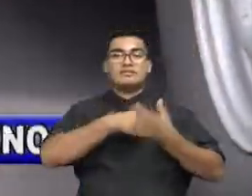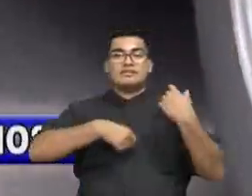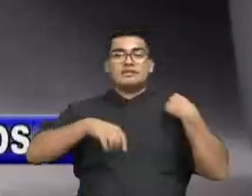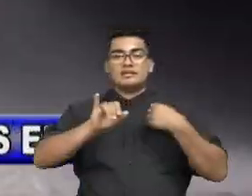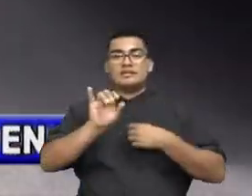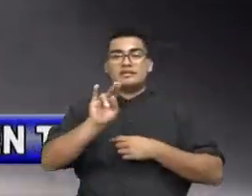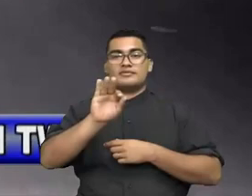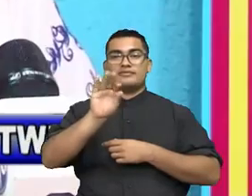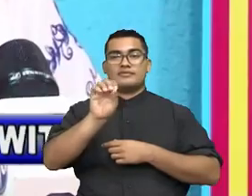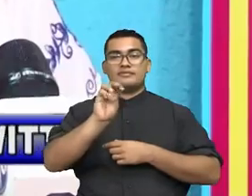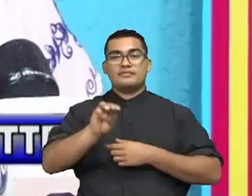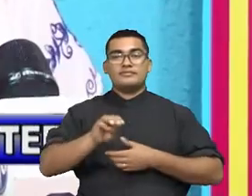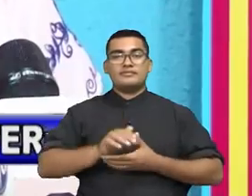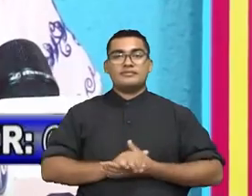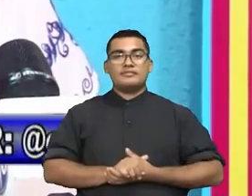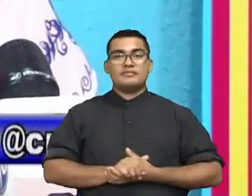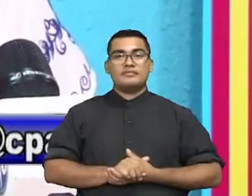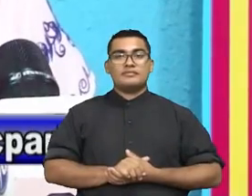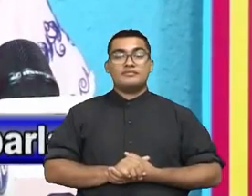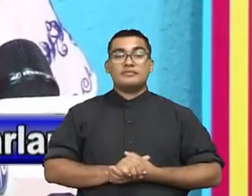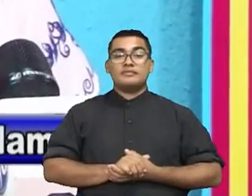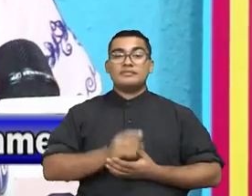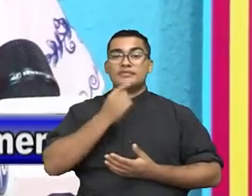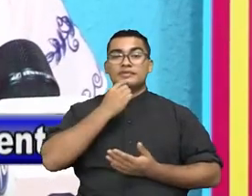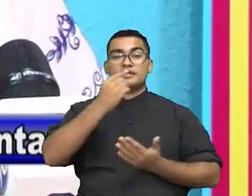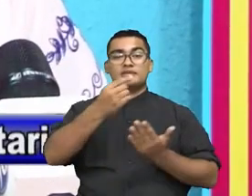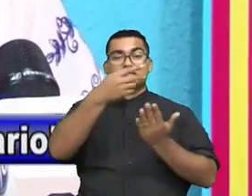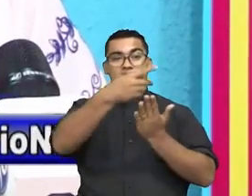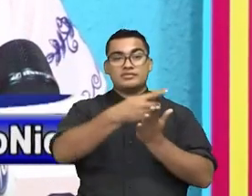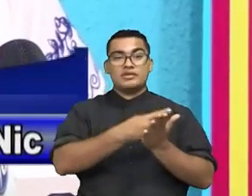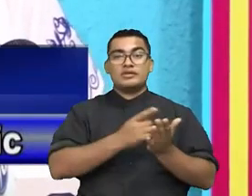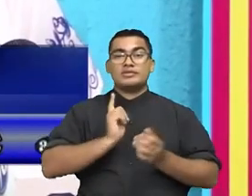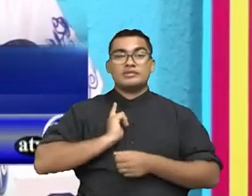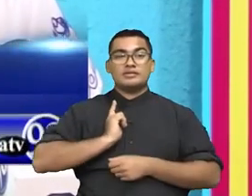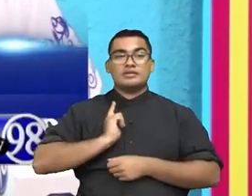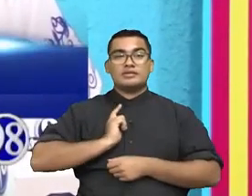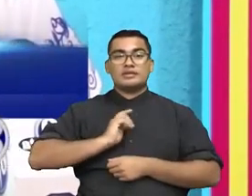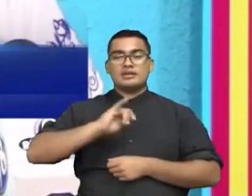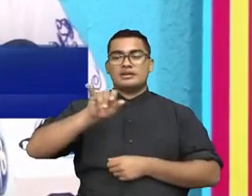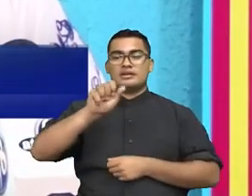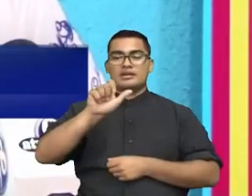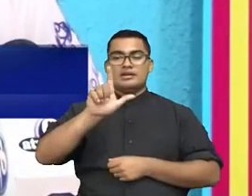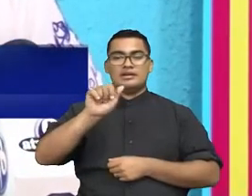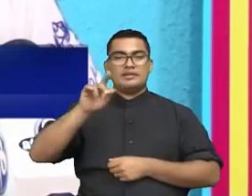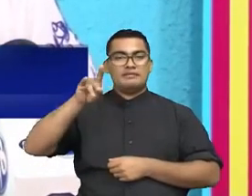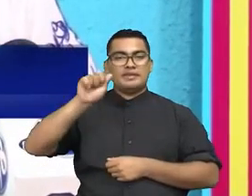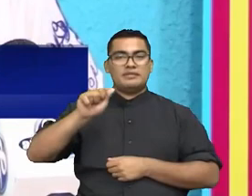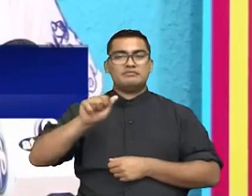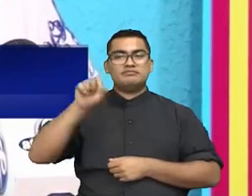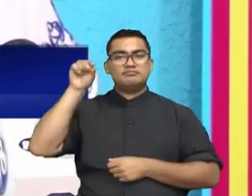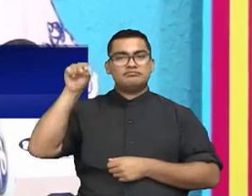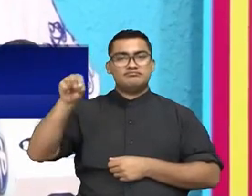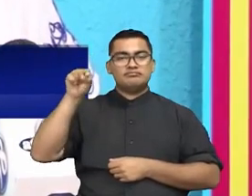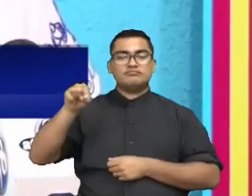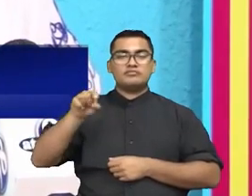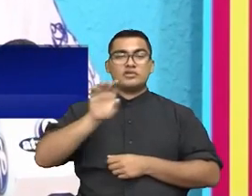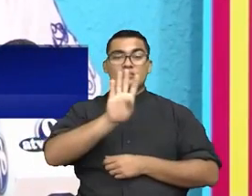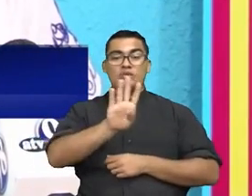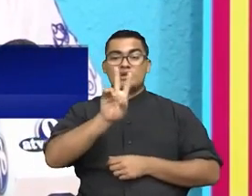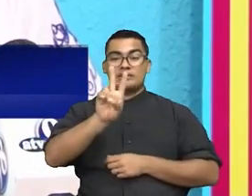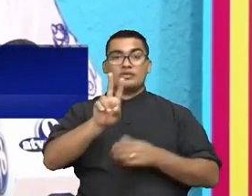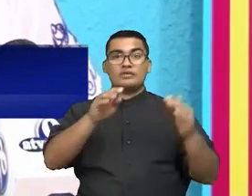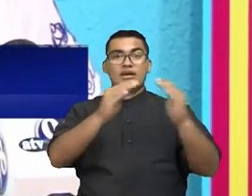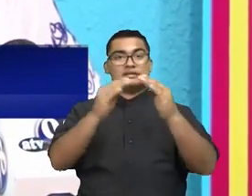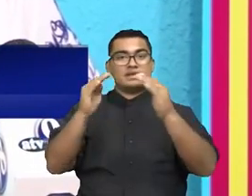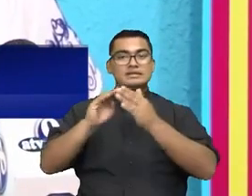INIFON. Dentro de estos proyectos tenemos, en Jalapa se finalizó la construcción de 42 viviendas